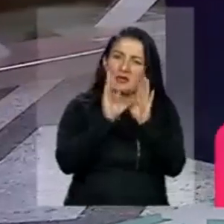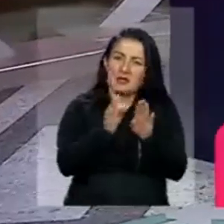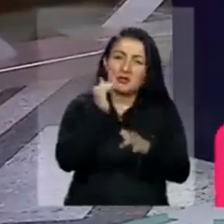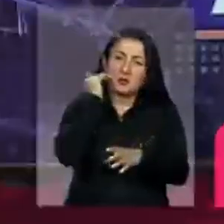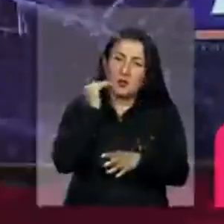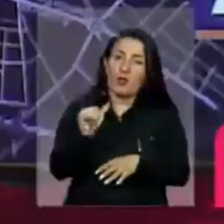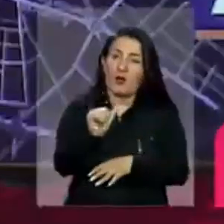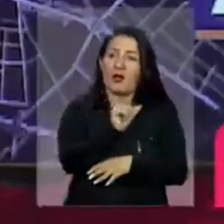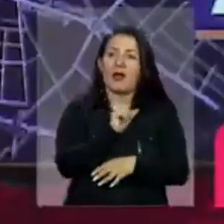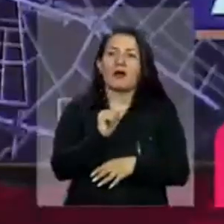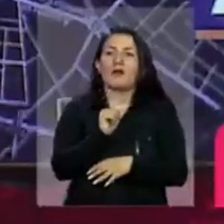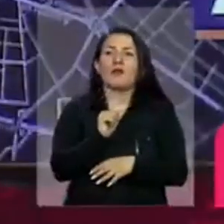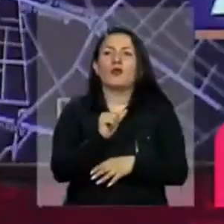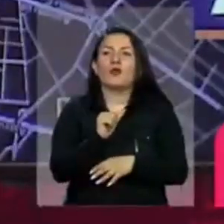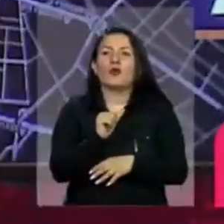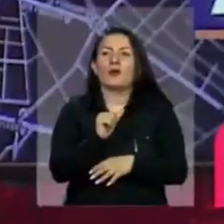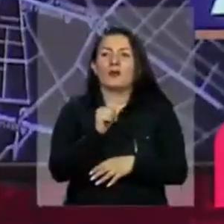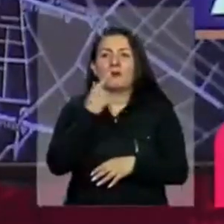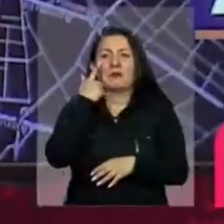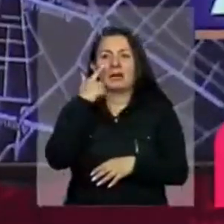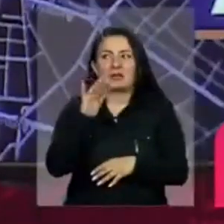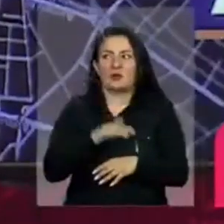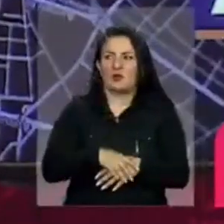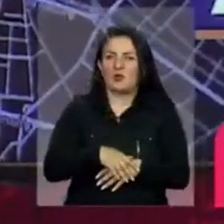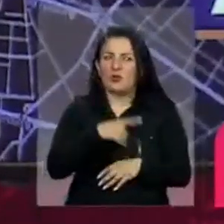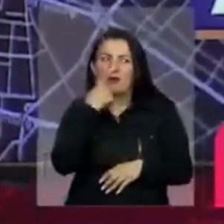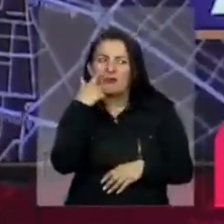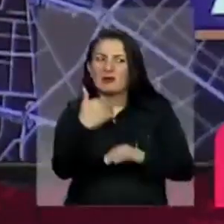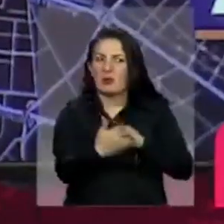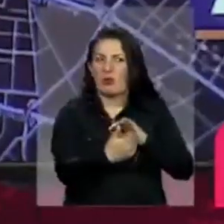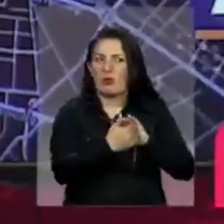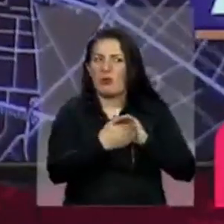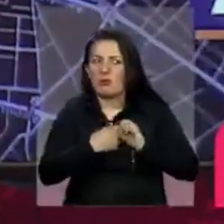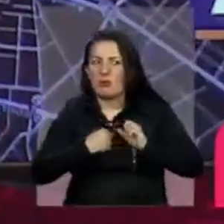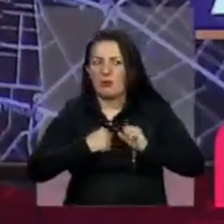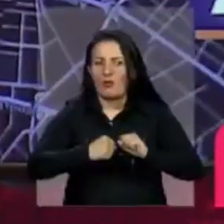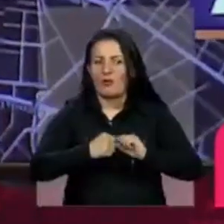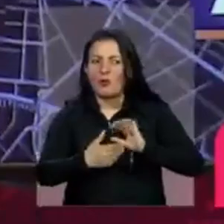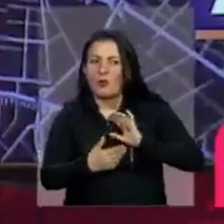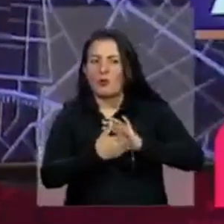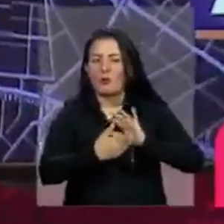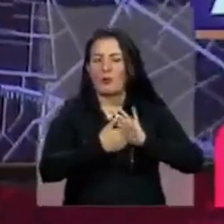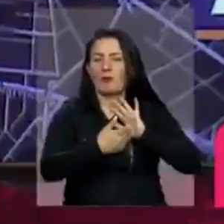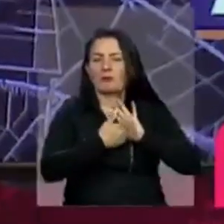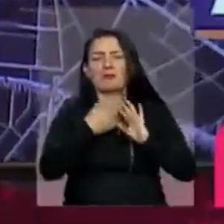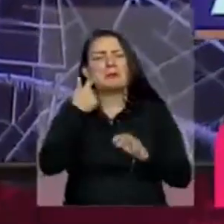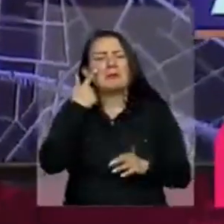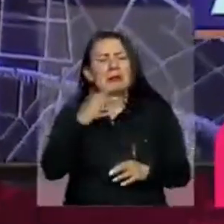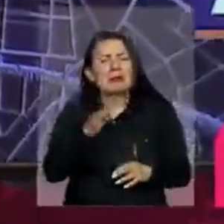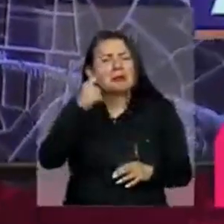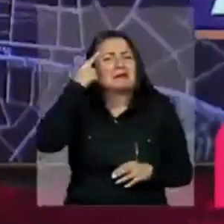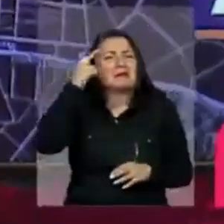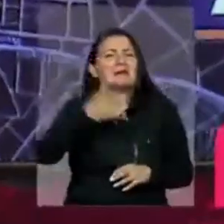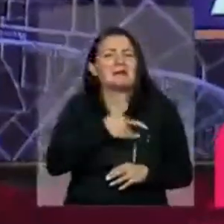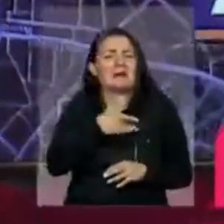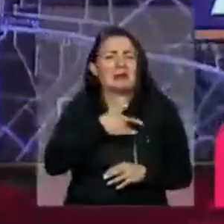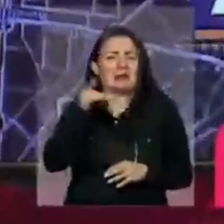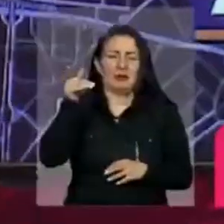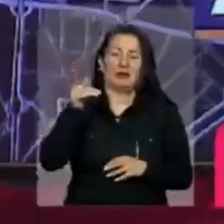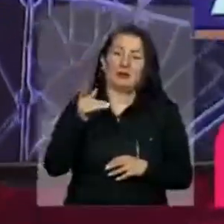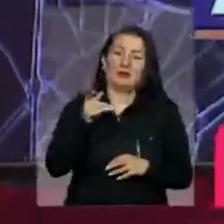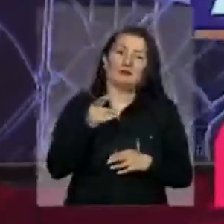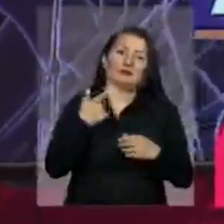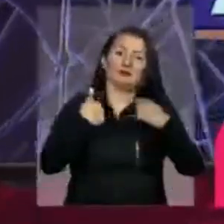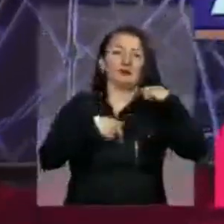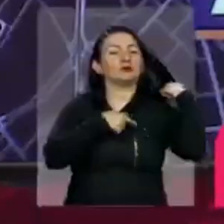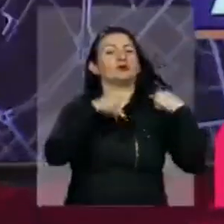deportistas, lo toman como represalia, la toman como una lucha de poderes. Y tengo entendido, eso